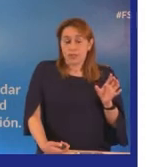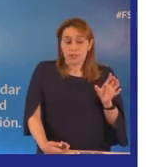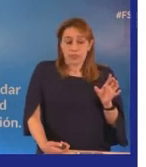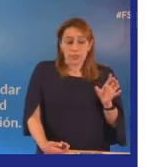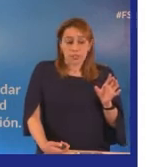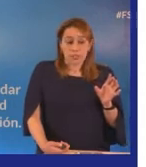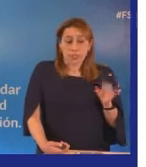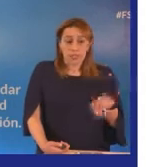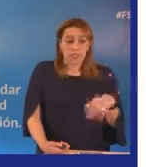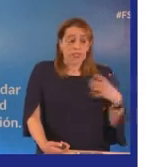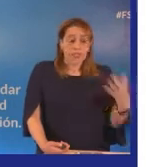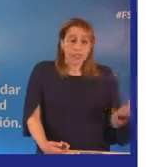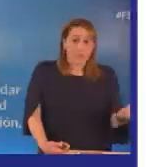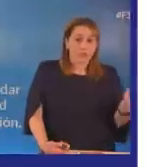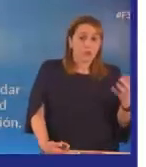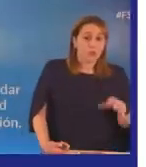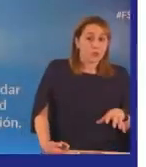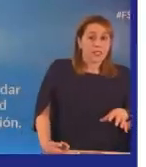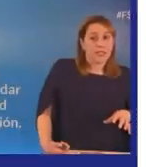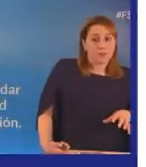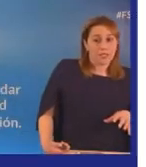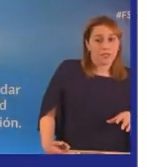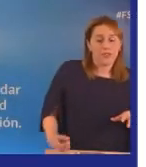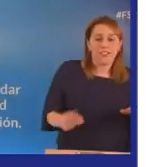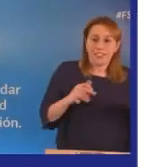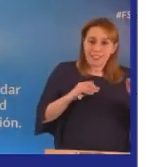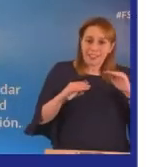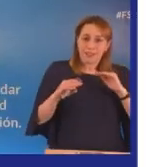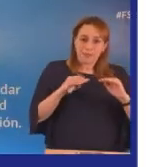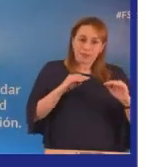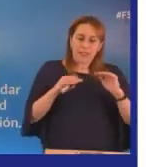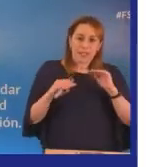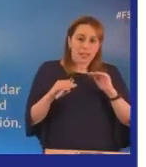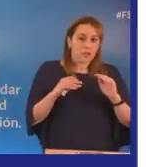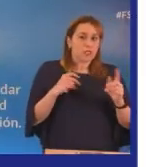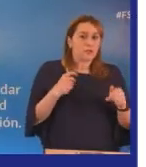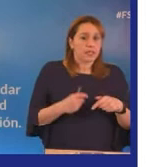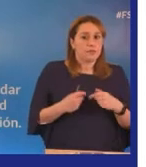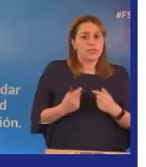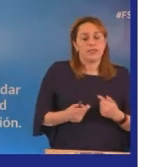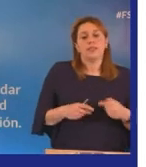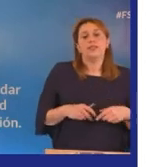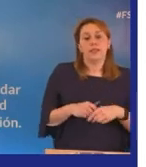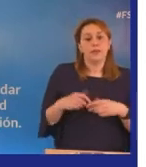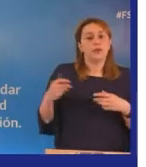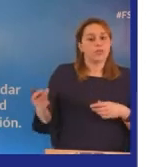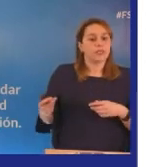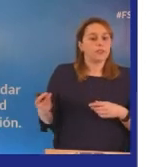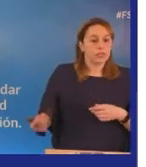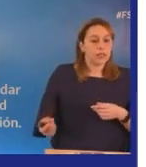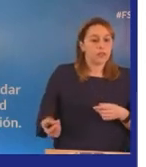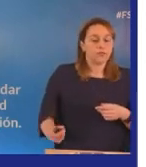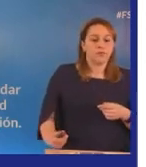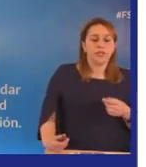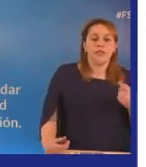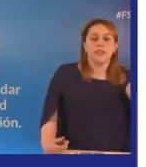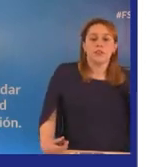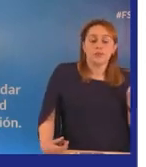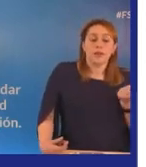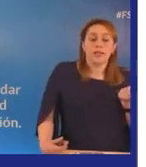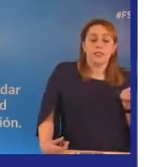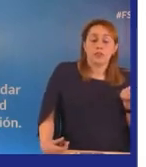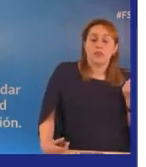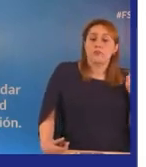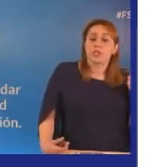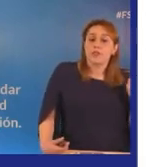tengamos restricciones porque el ejercicio es como un medicamento. Tiene que tener perfecta la dosis para que el paciente tenga mejores resultados.